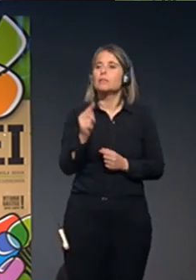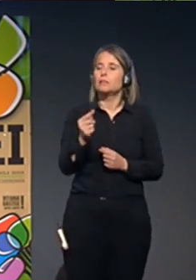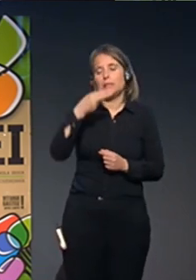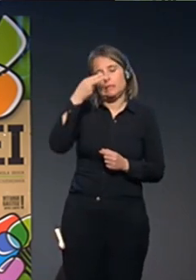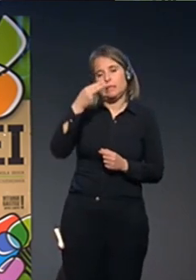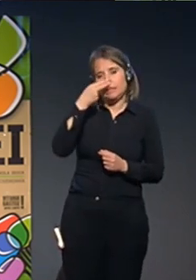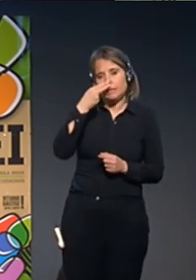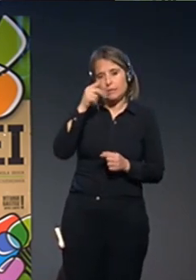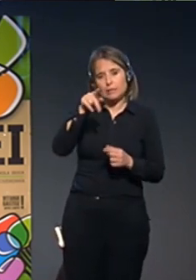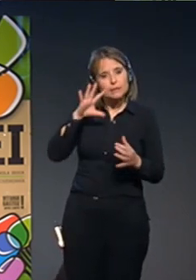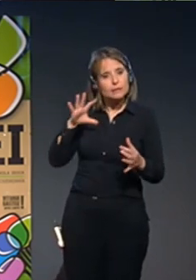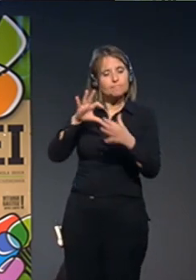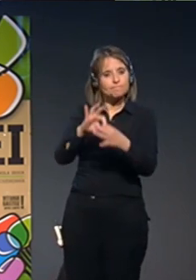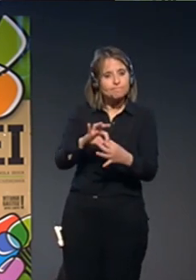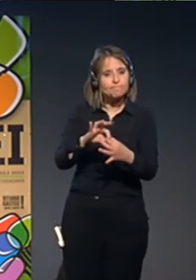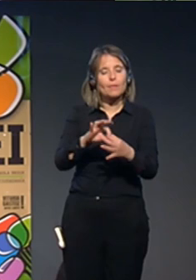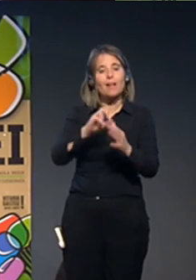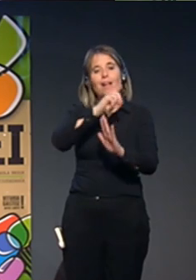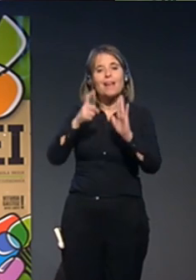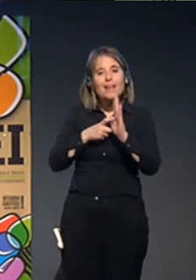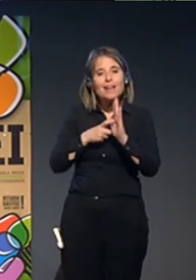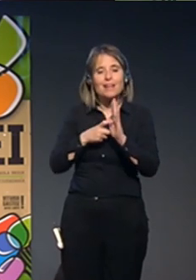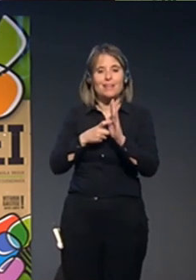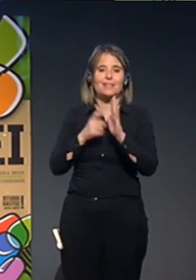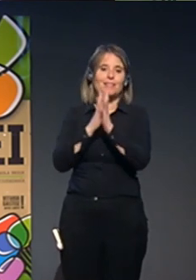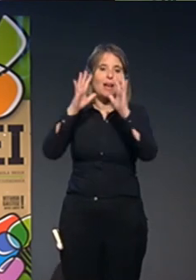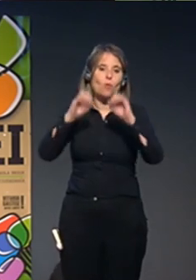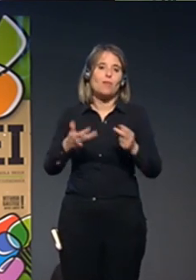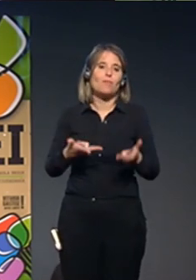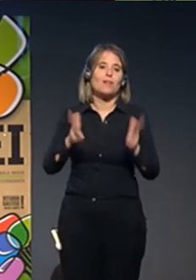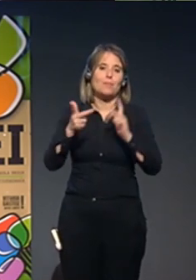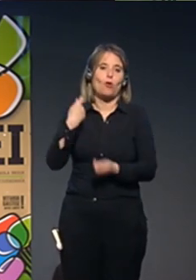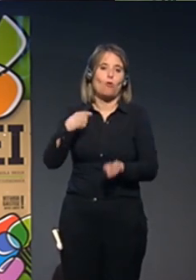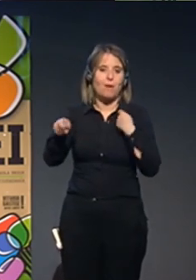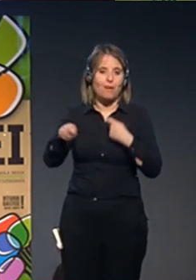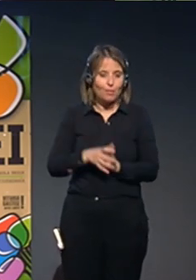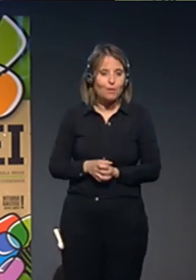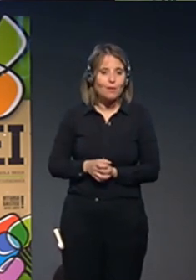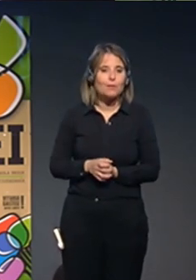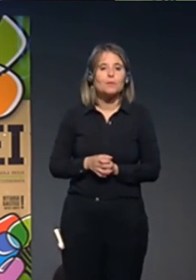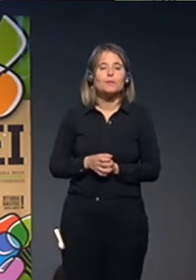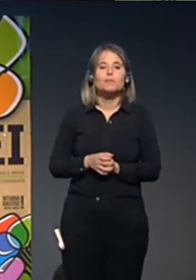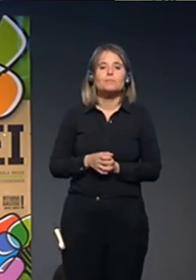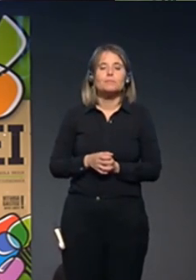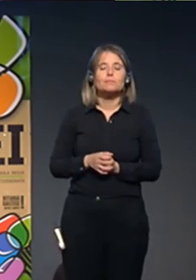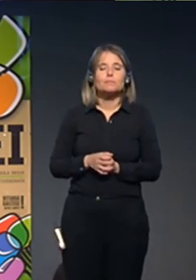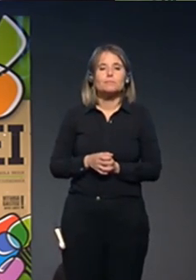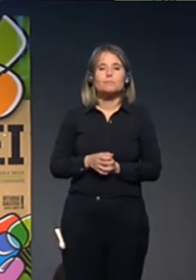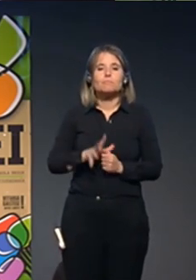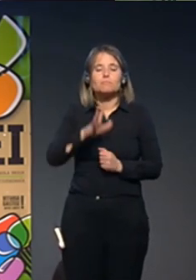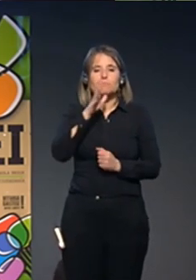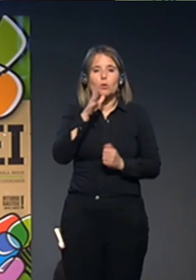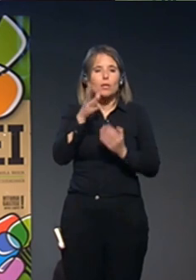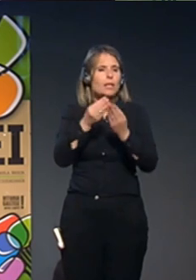interesante que tiene mucho que ver con esas leyes de los tratados de libre comercio eh Y es que por qué